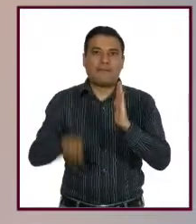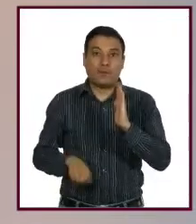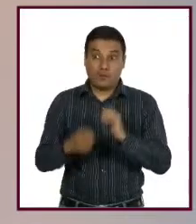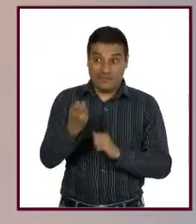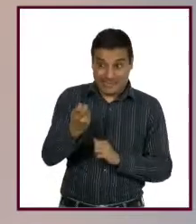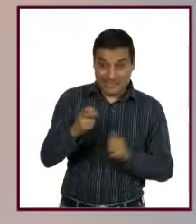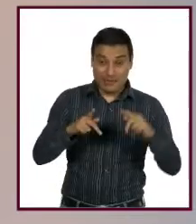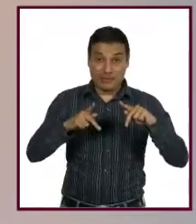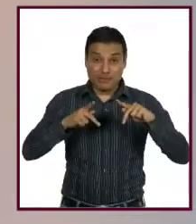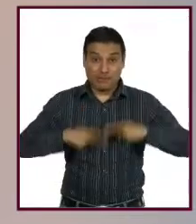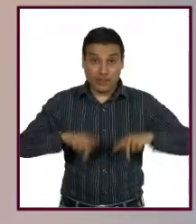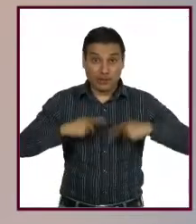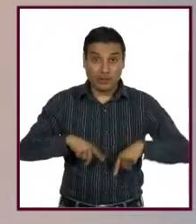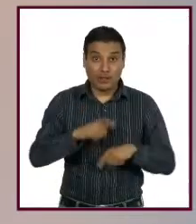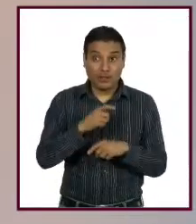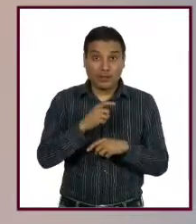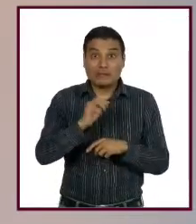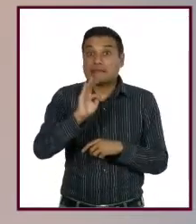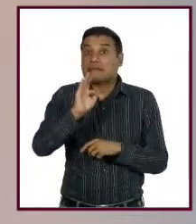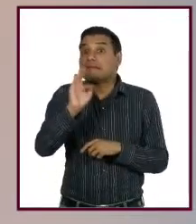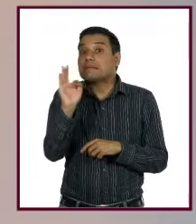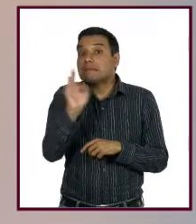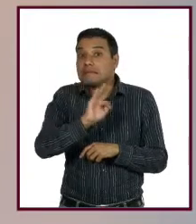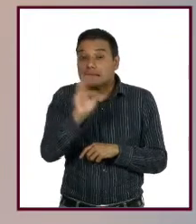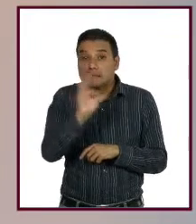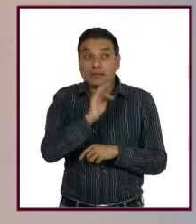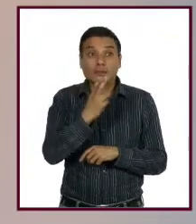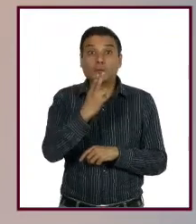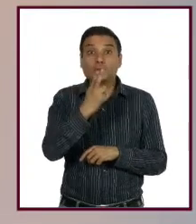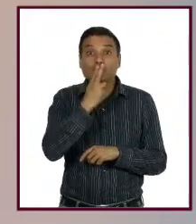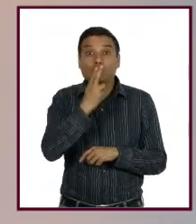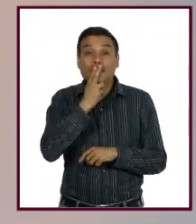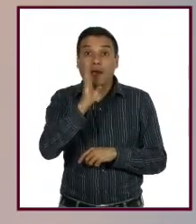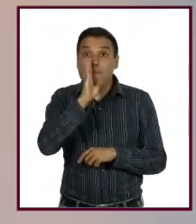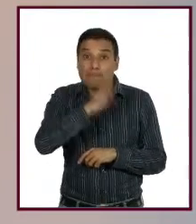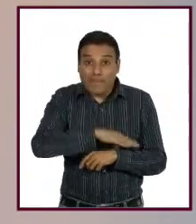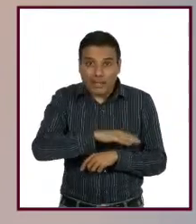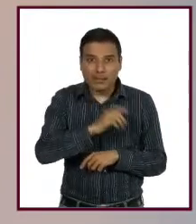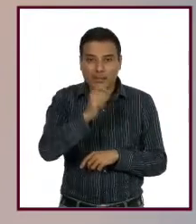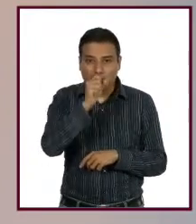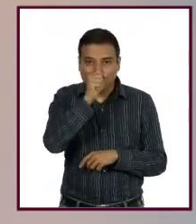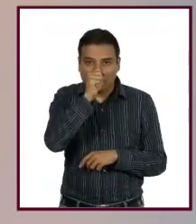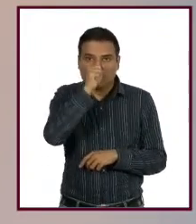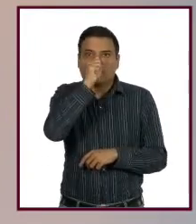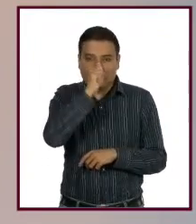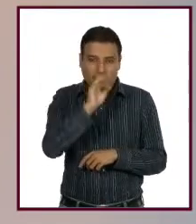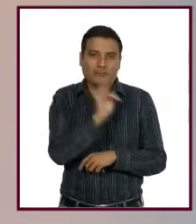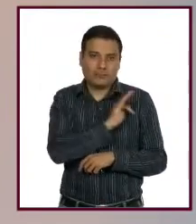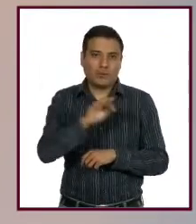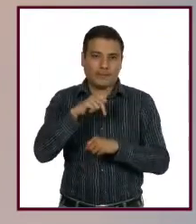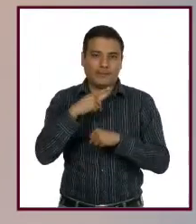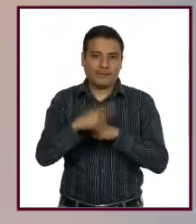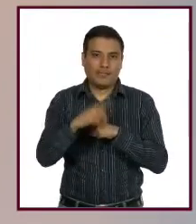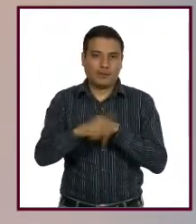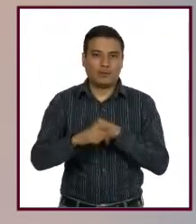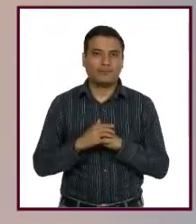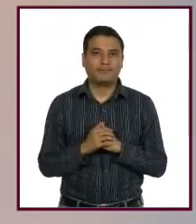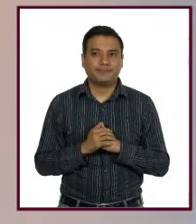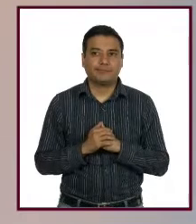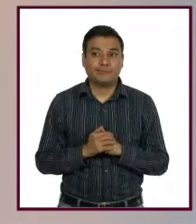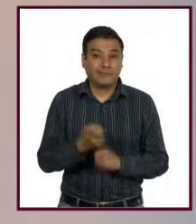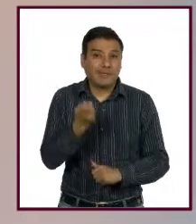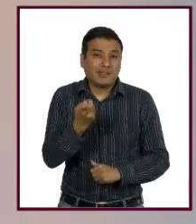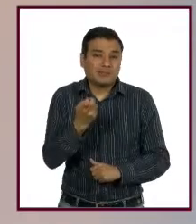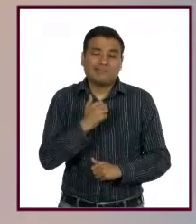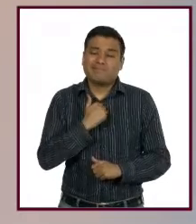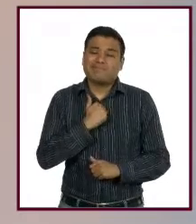manera para lo que no están realizadas sus fines. Este tipo de situaciones son